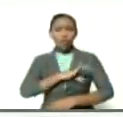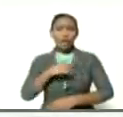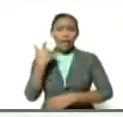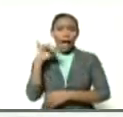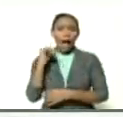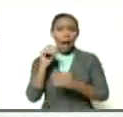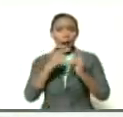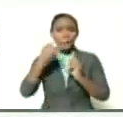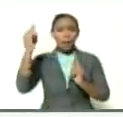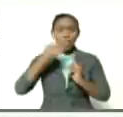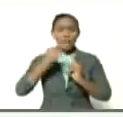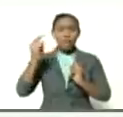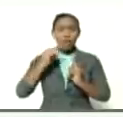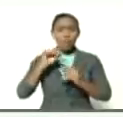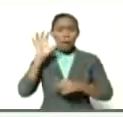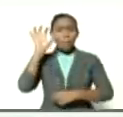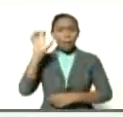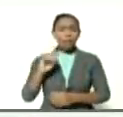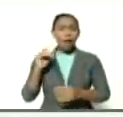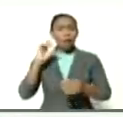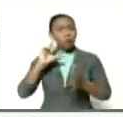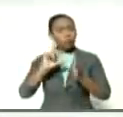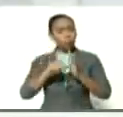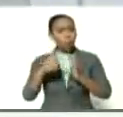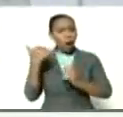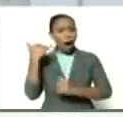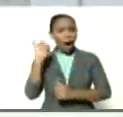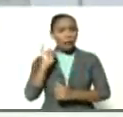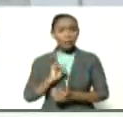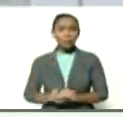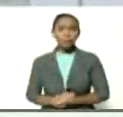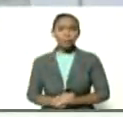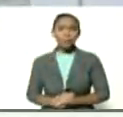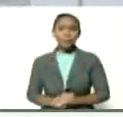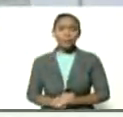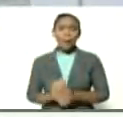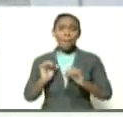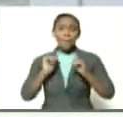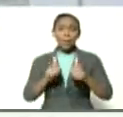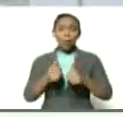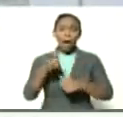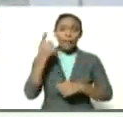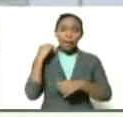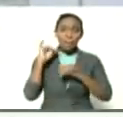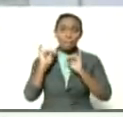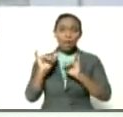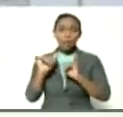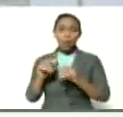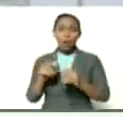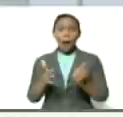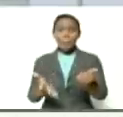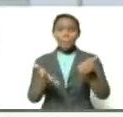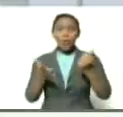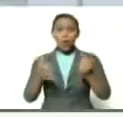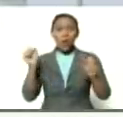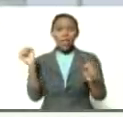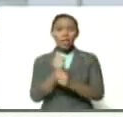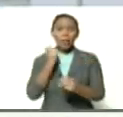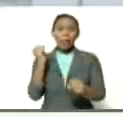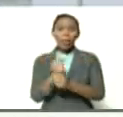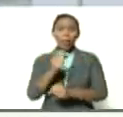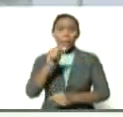la plataforma patria. Luego está que se empezó a pagar ayer mismo el bono para los